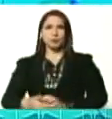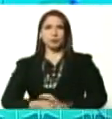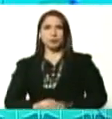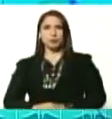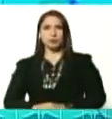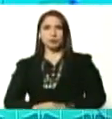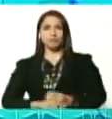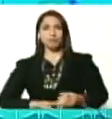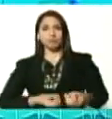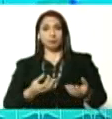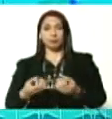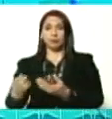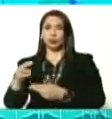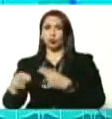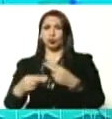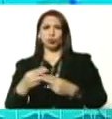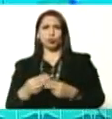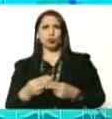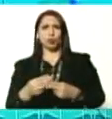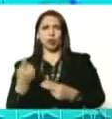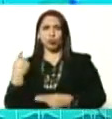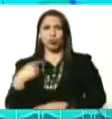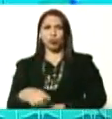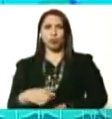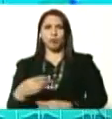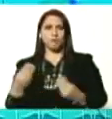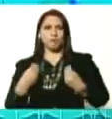y darle lo que nunca tuvo en la vida,